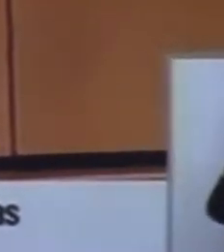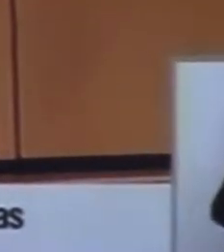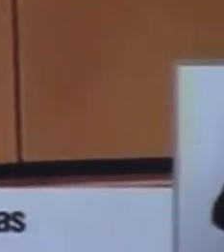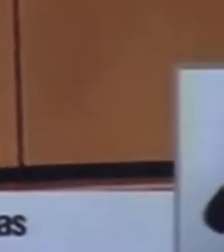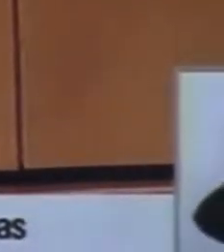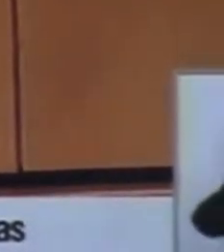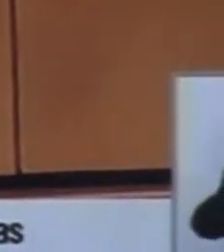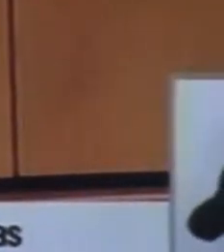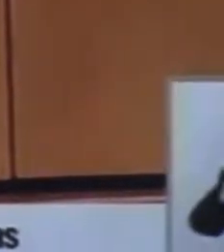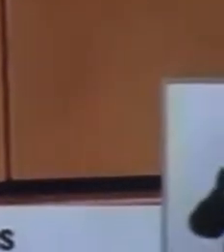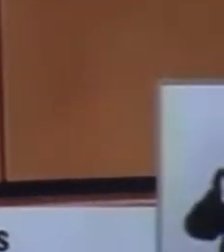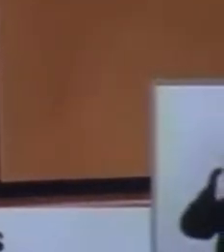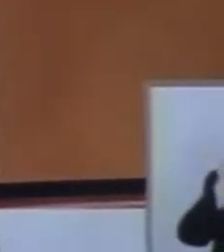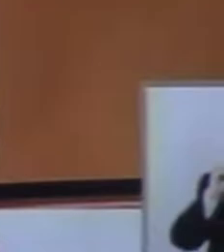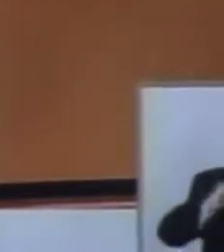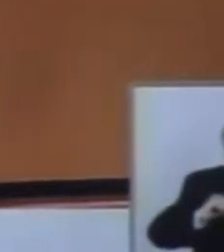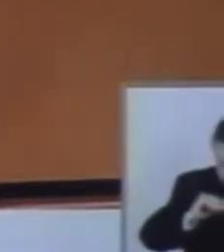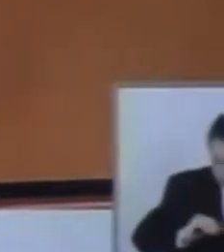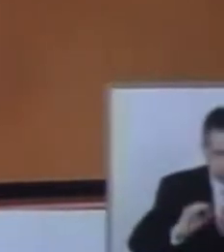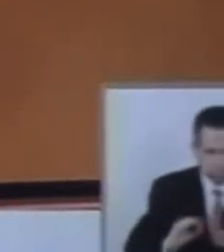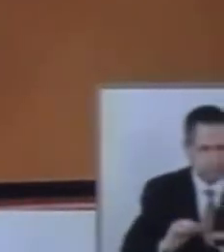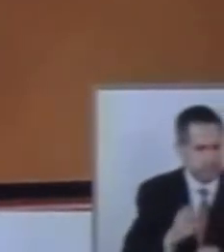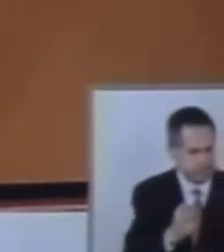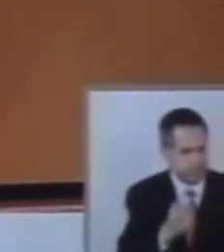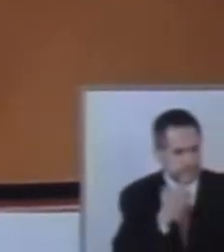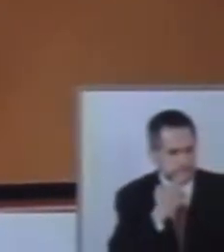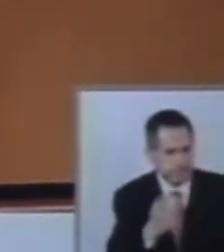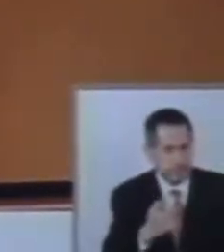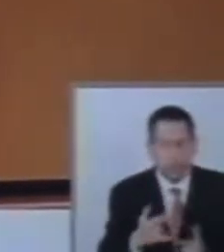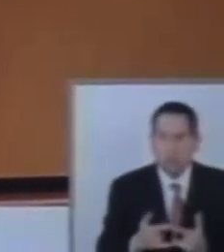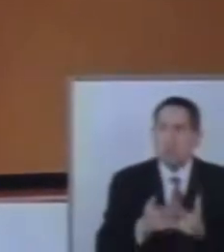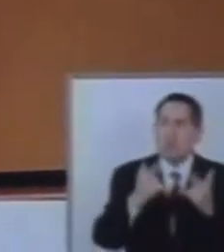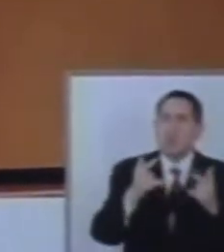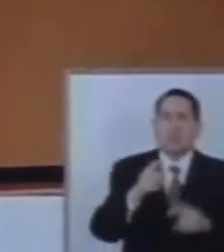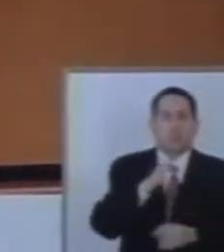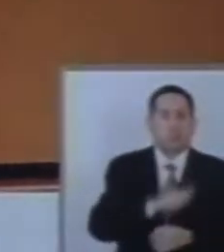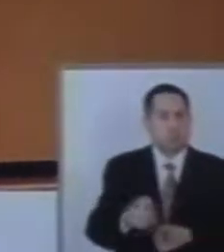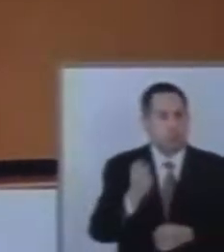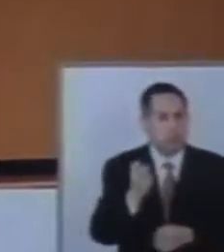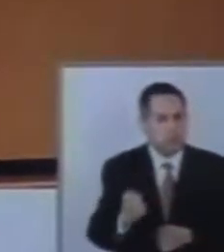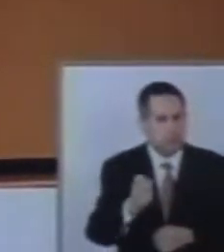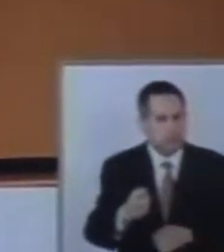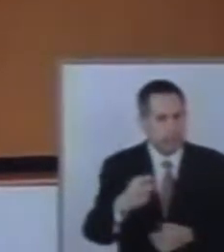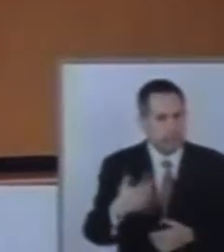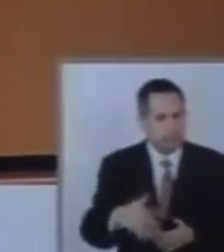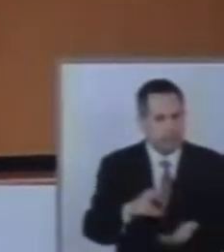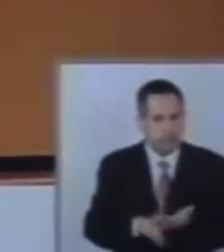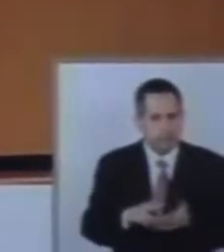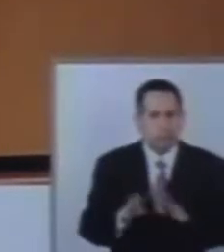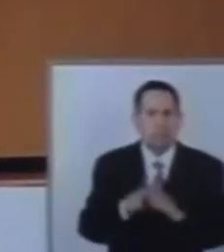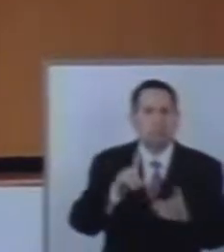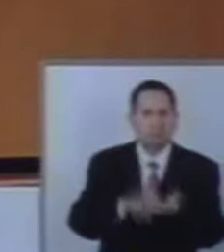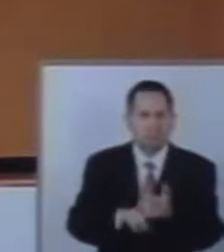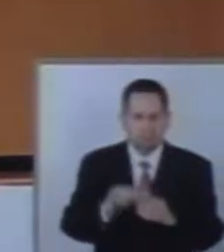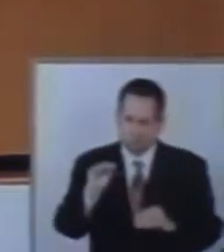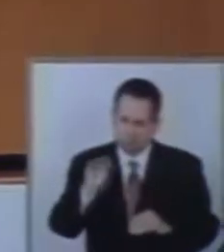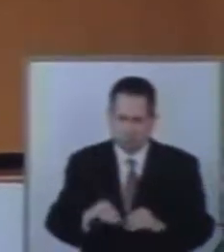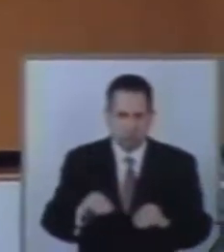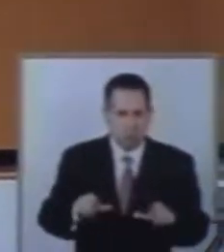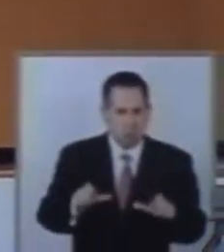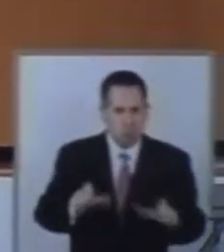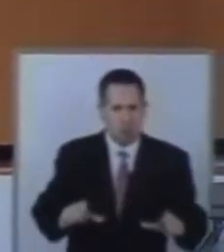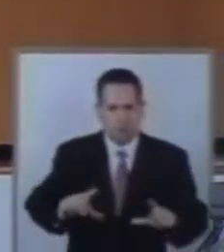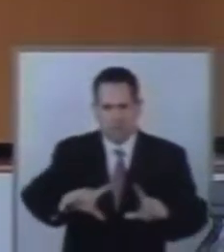la construcción de acuerdos. Una decisión histórica de estas dimensiones, como es la creación de la Guardia